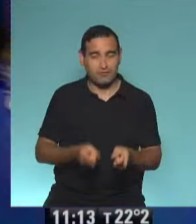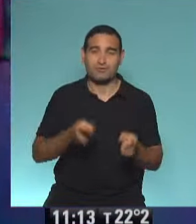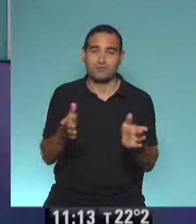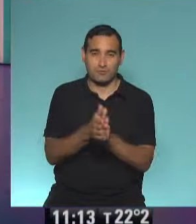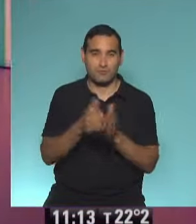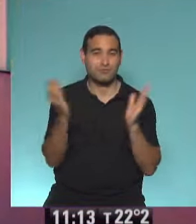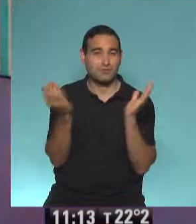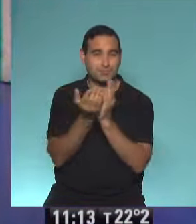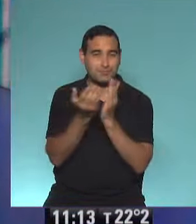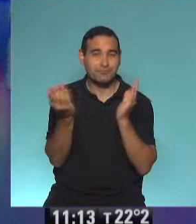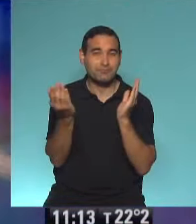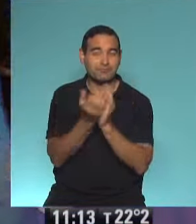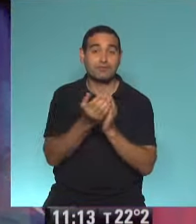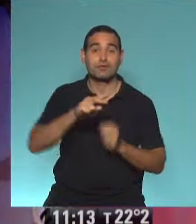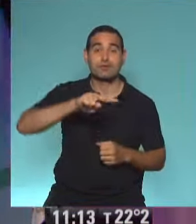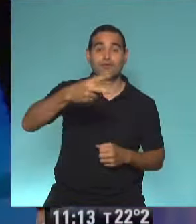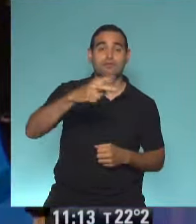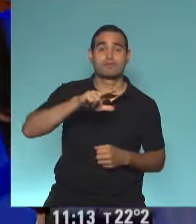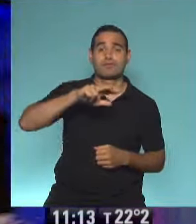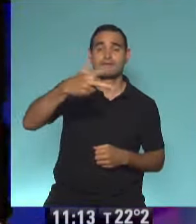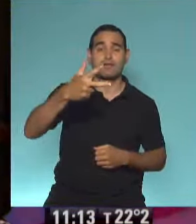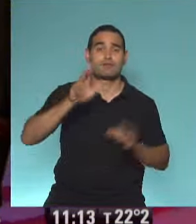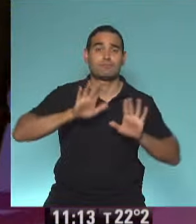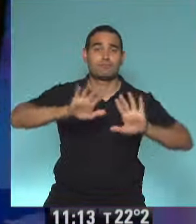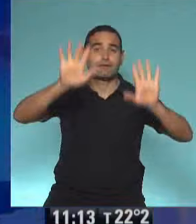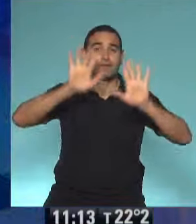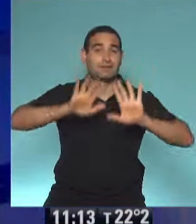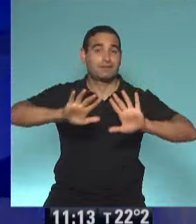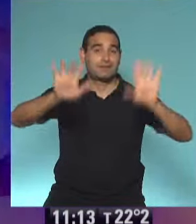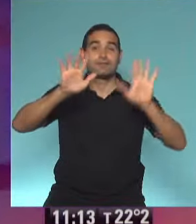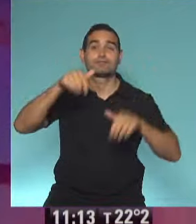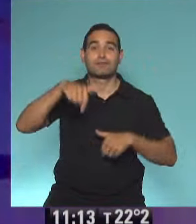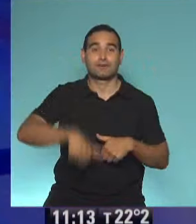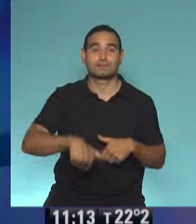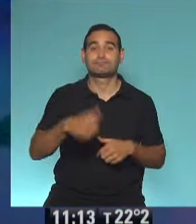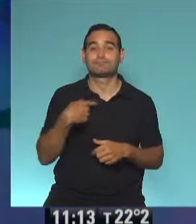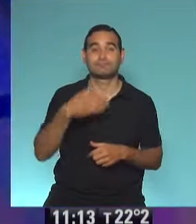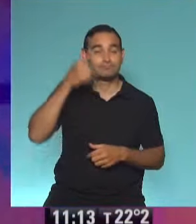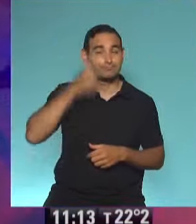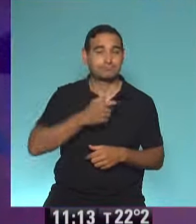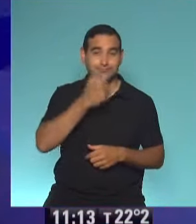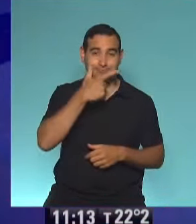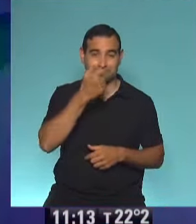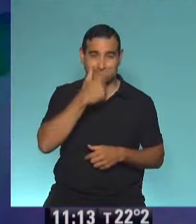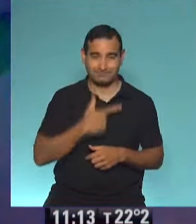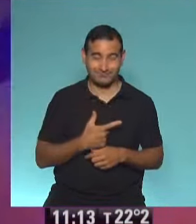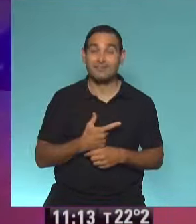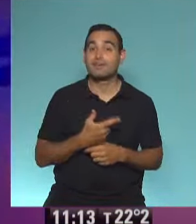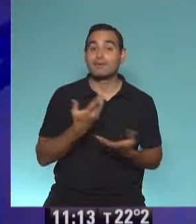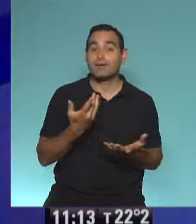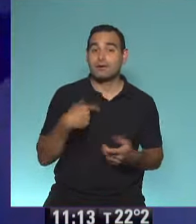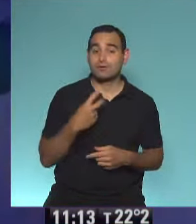nos acompañamos para estudiar. Segundo y tercero, la mano bien arriba, que aquí llegamos Mauricio y